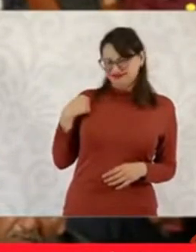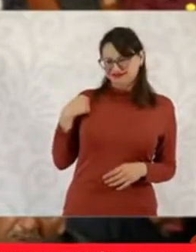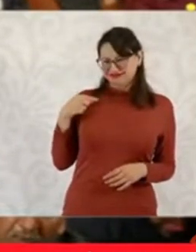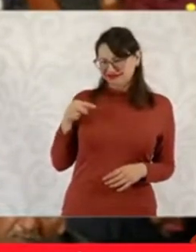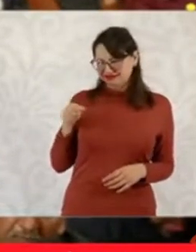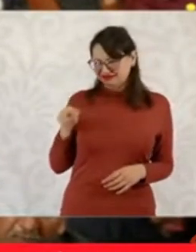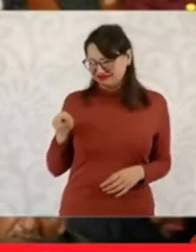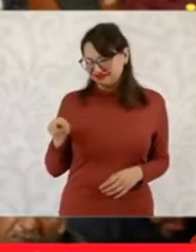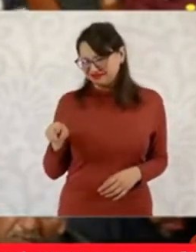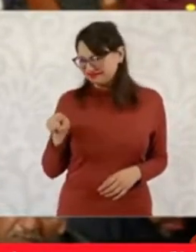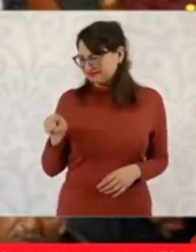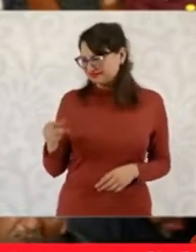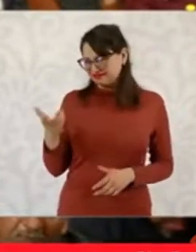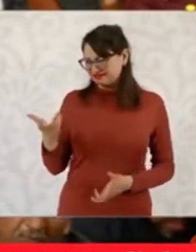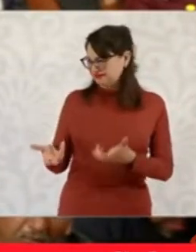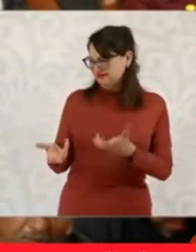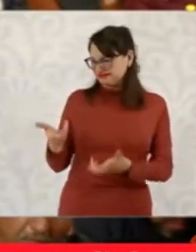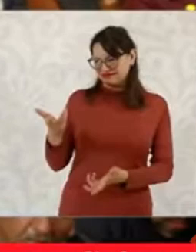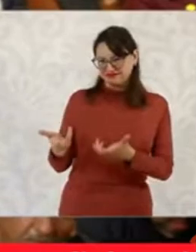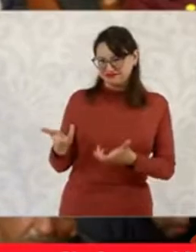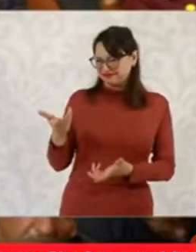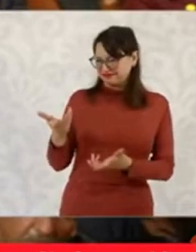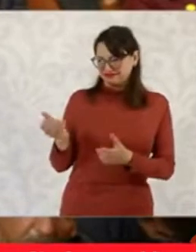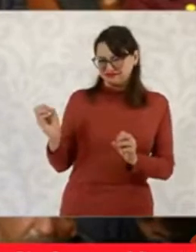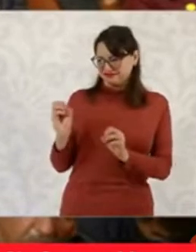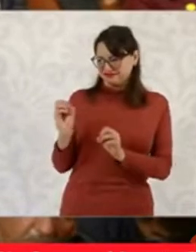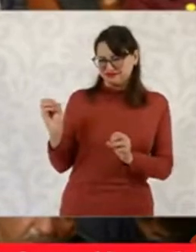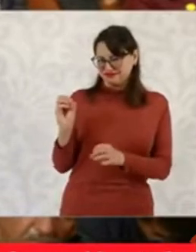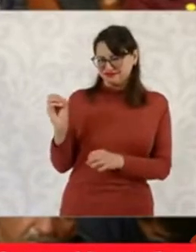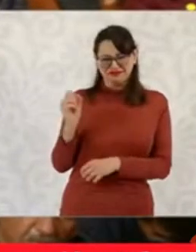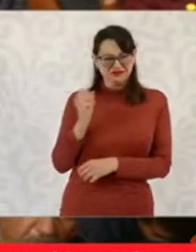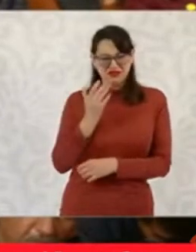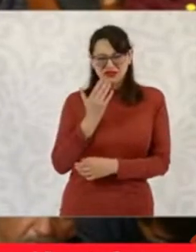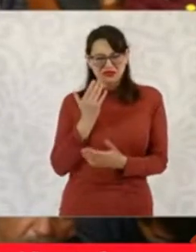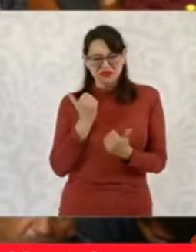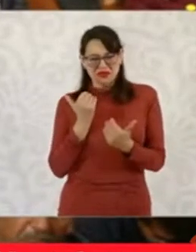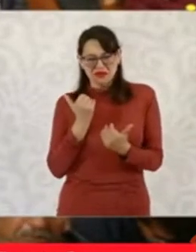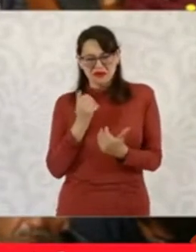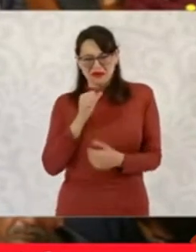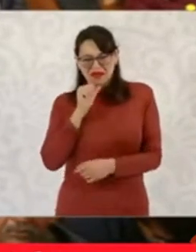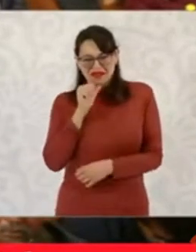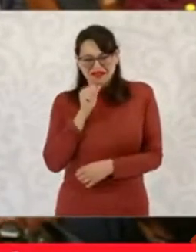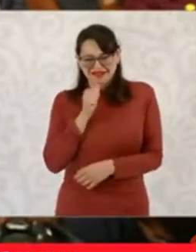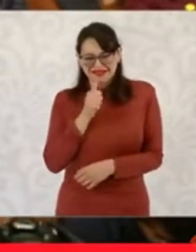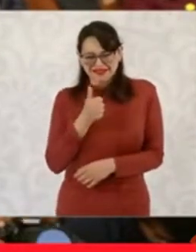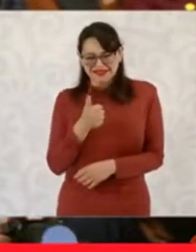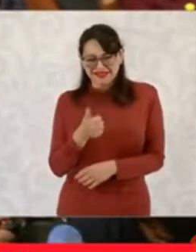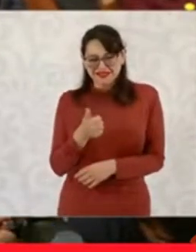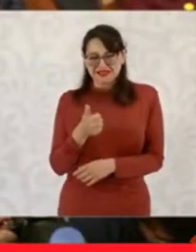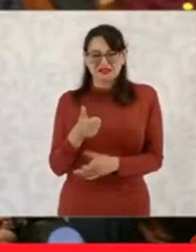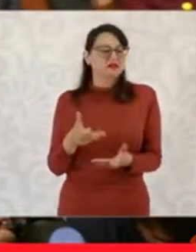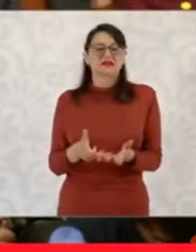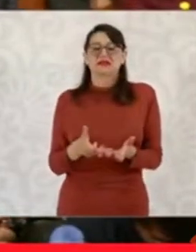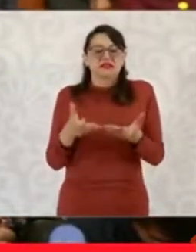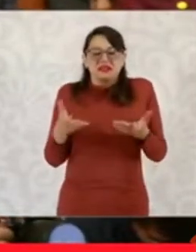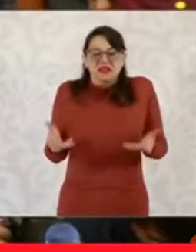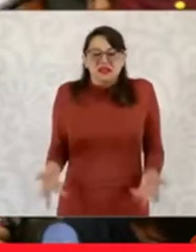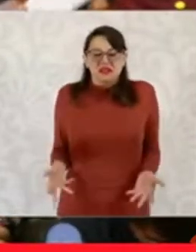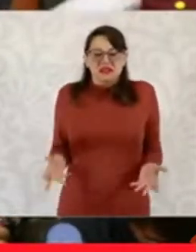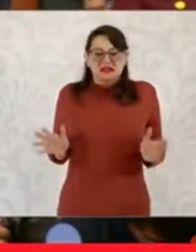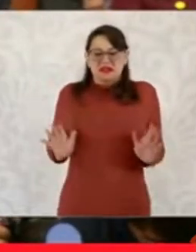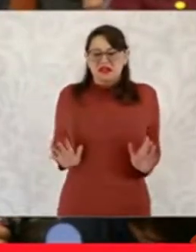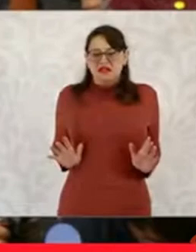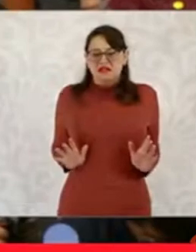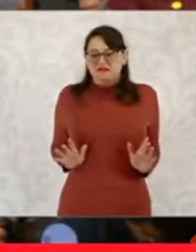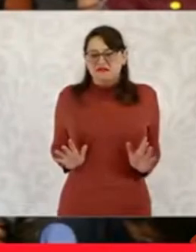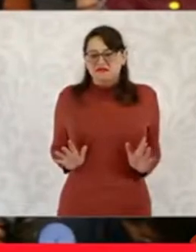algún rastro de este tipo de cosas que se estaba señalando y no, de hecho yo no vi nada. Realmente era la tierra, repito, un hoyo